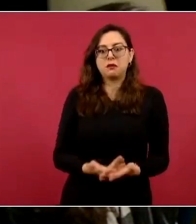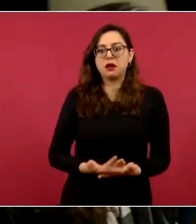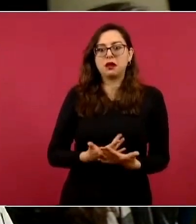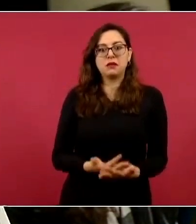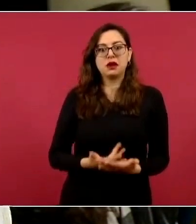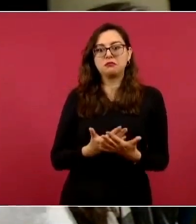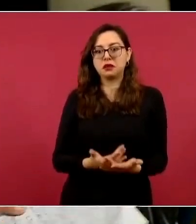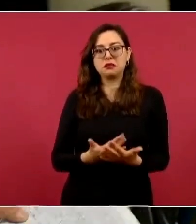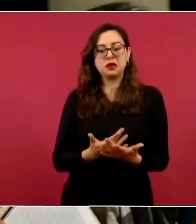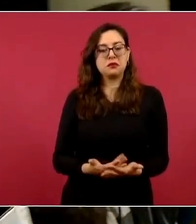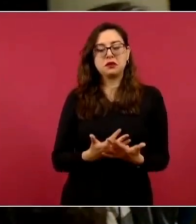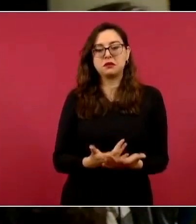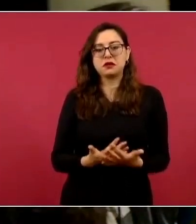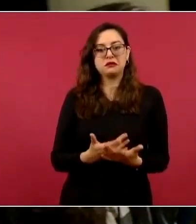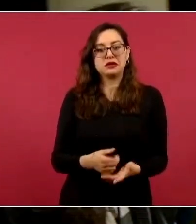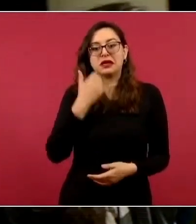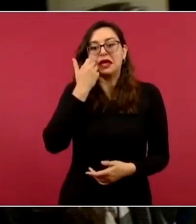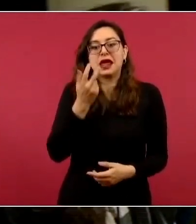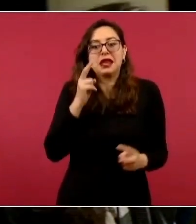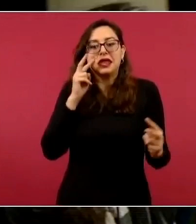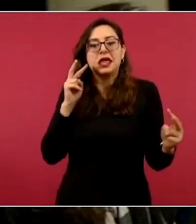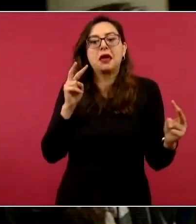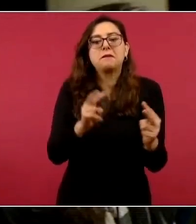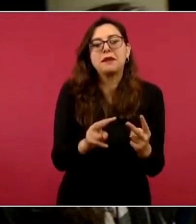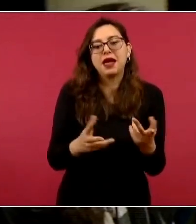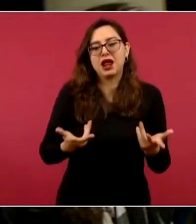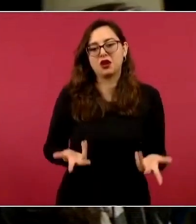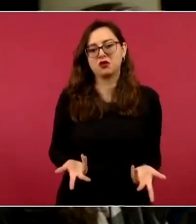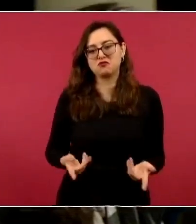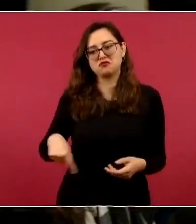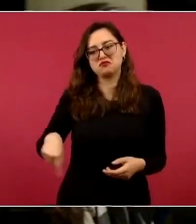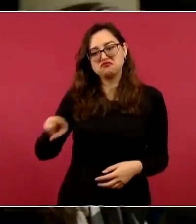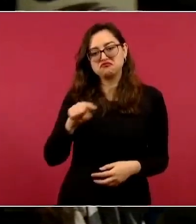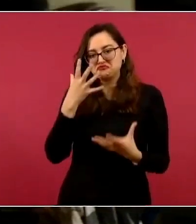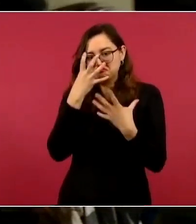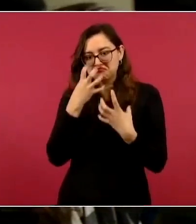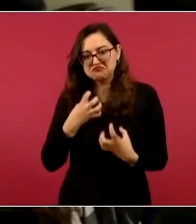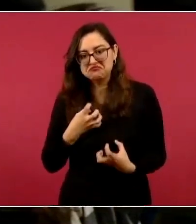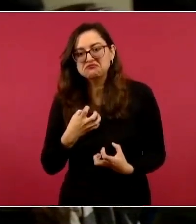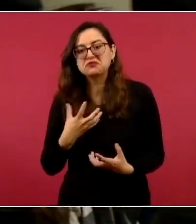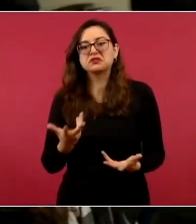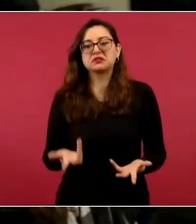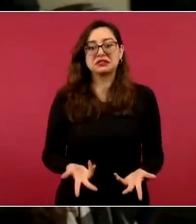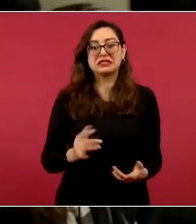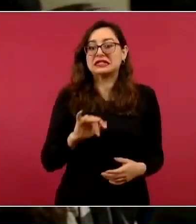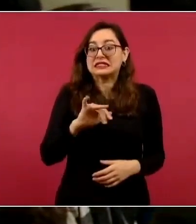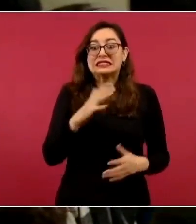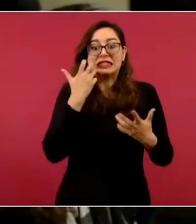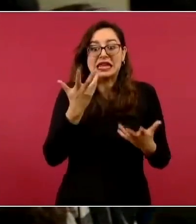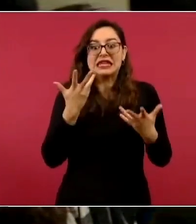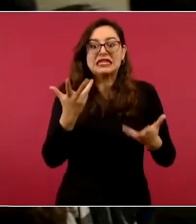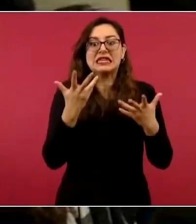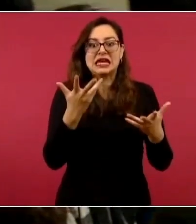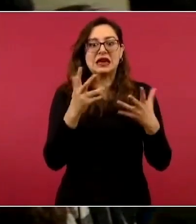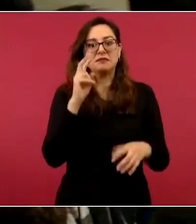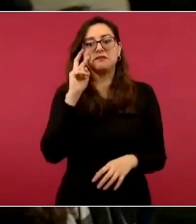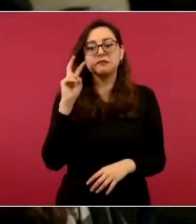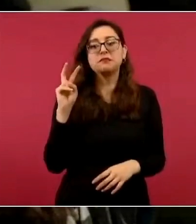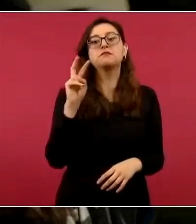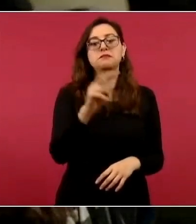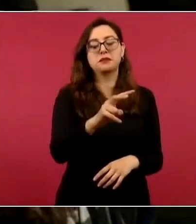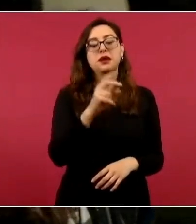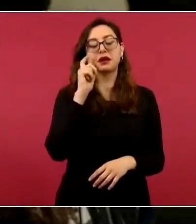hubiera arrancado, como no llegó, se sentían muy frustrados, se sintieron animados, estaban ahí, estaba ahí los